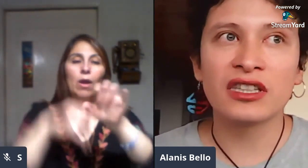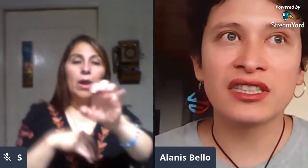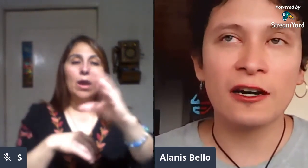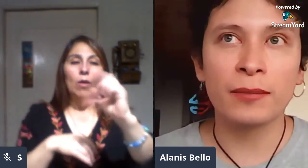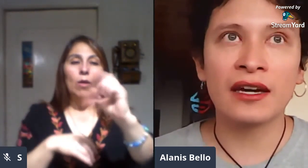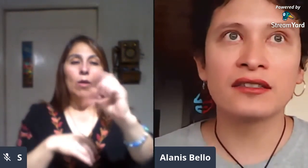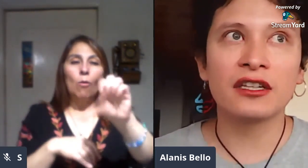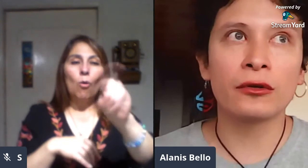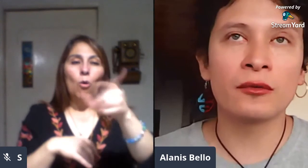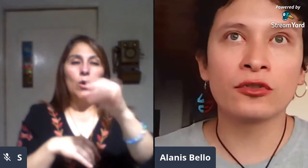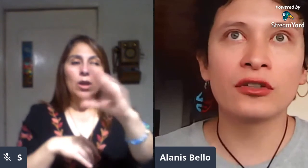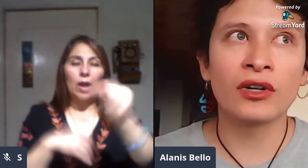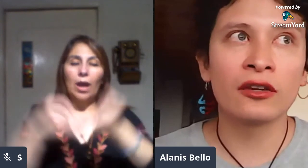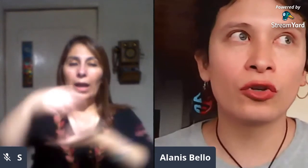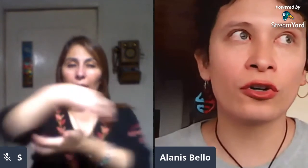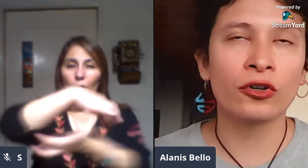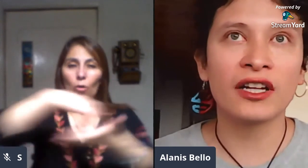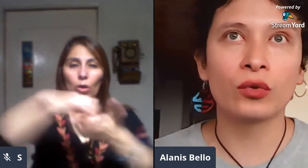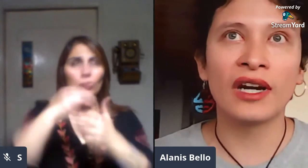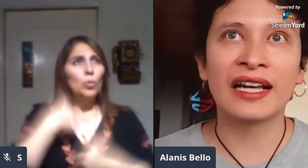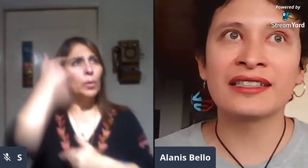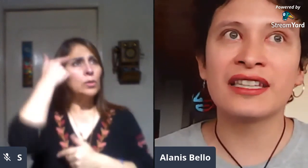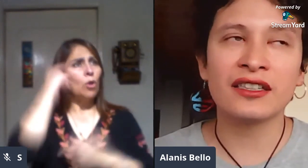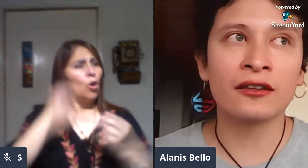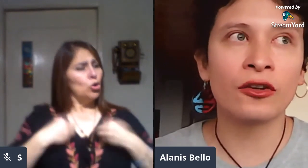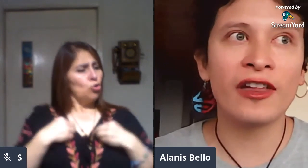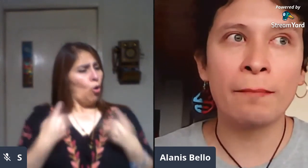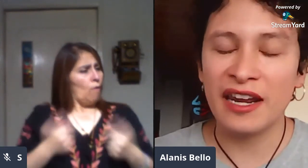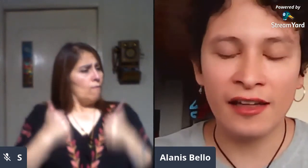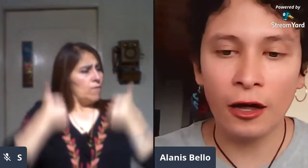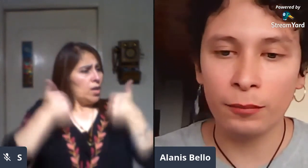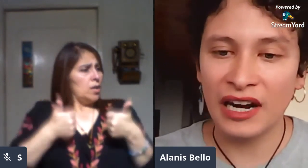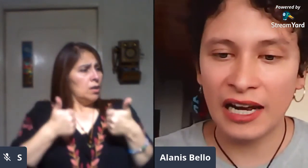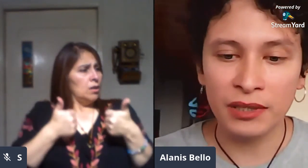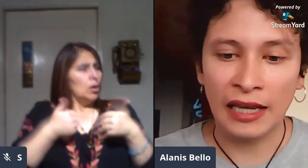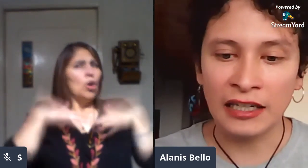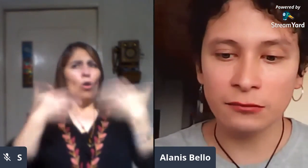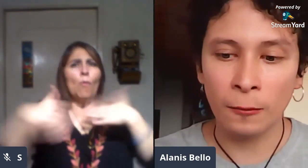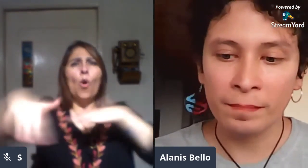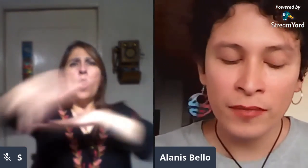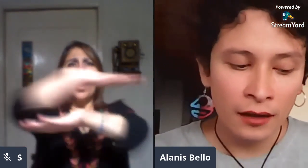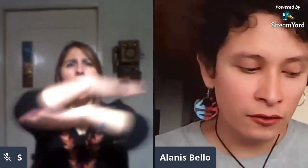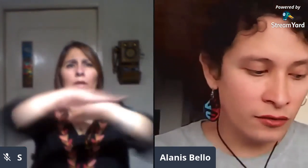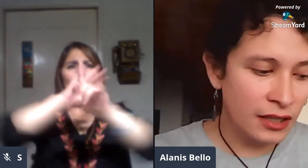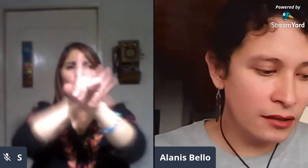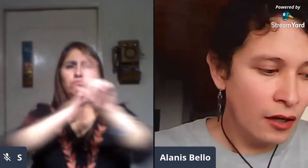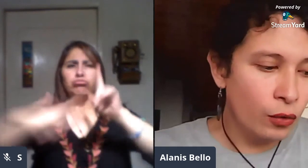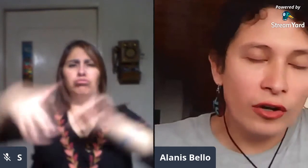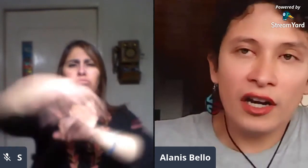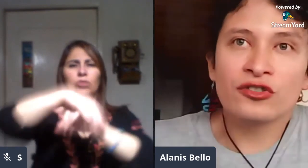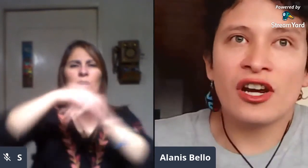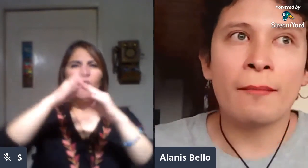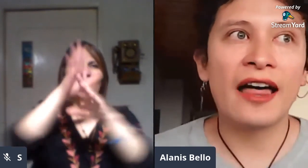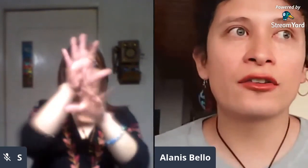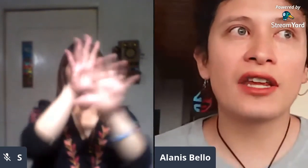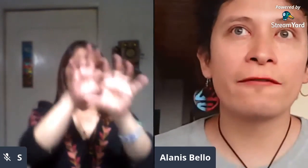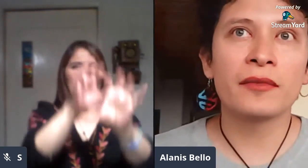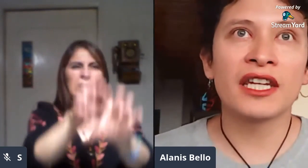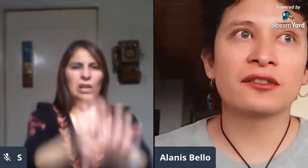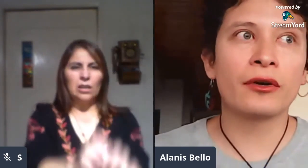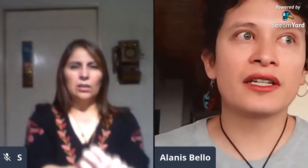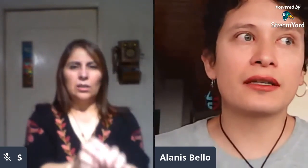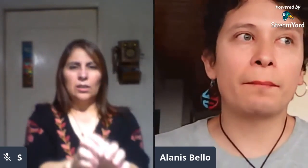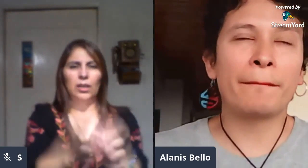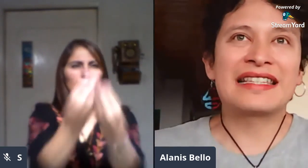que podemos estar bien si vivimos en un entorno natural que está siendo depredado por el capitalismo. Entonces, uno de los llamados